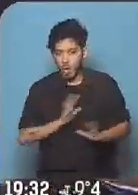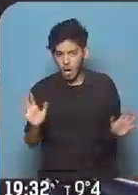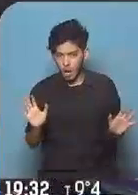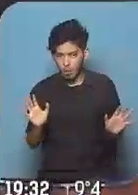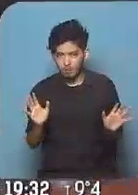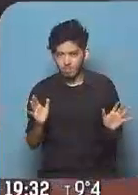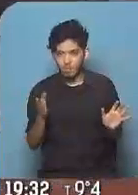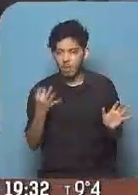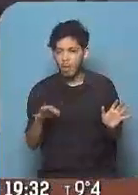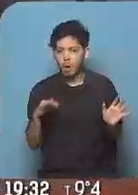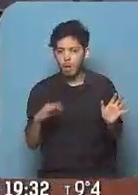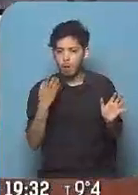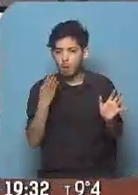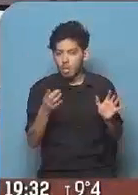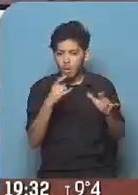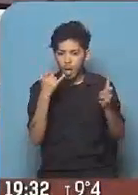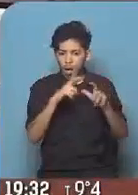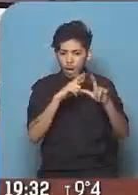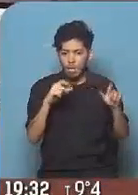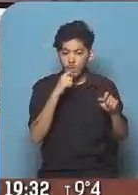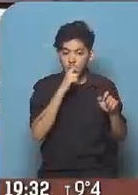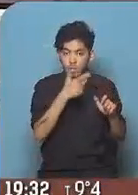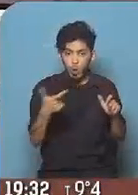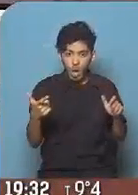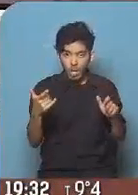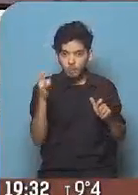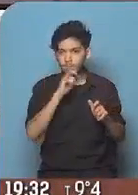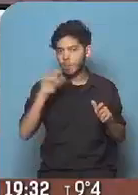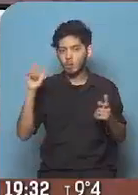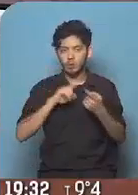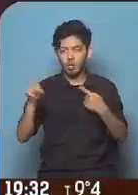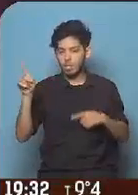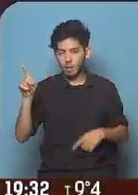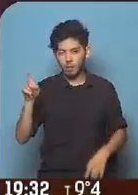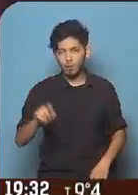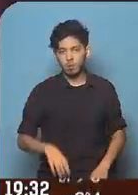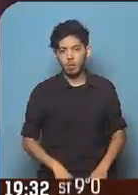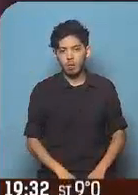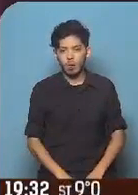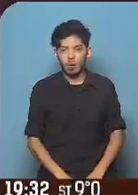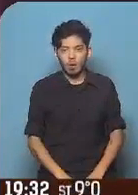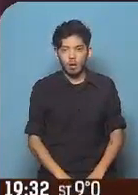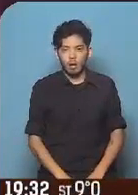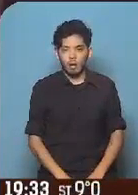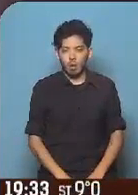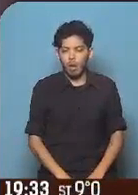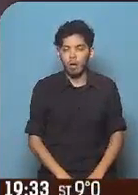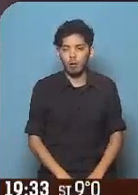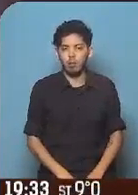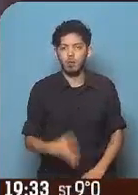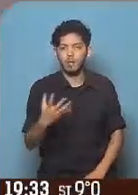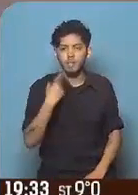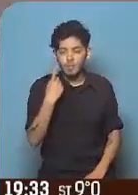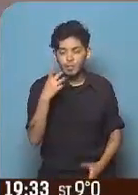el cartel y si no está, hacer la denuncia correspondiente a la Dirección Nacional de Defensa